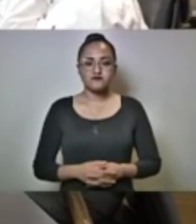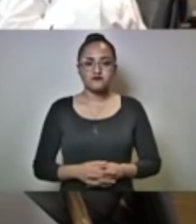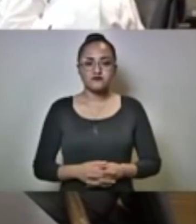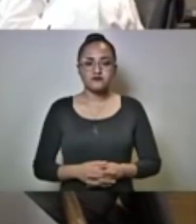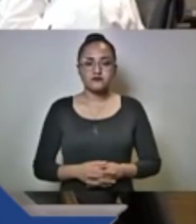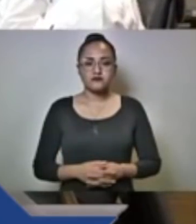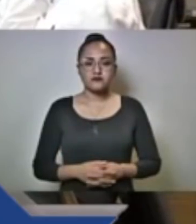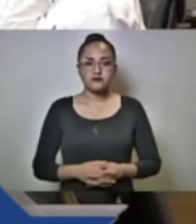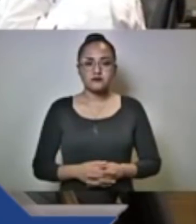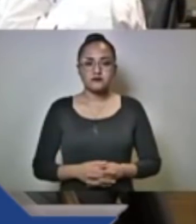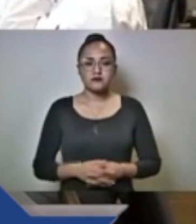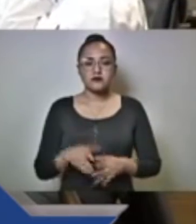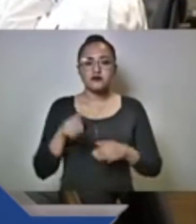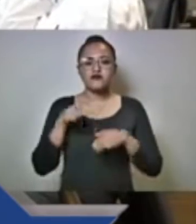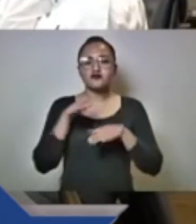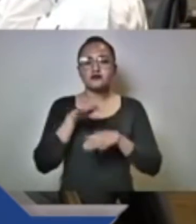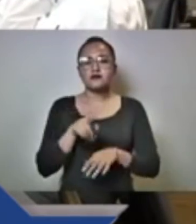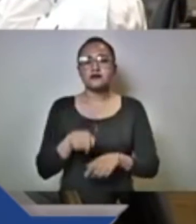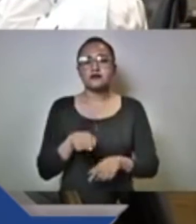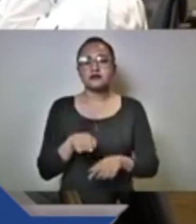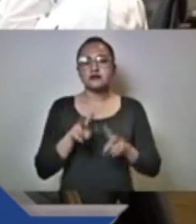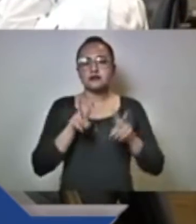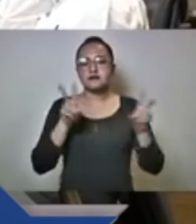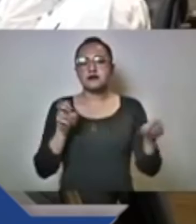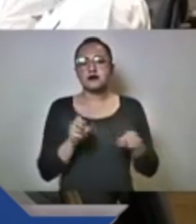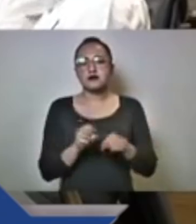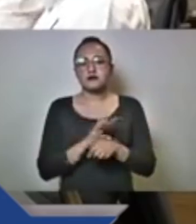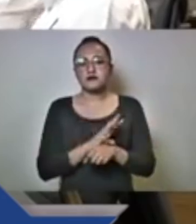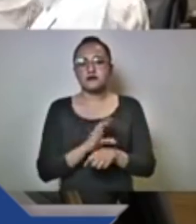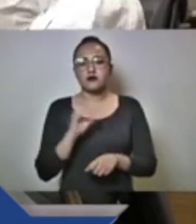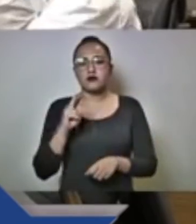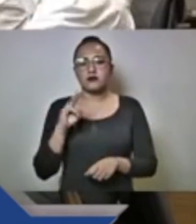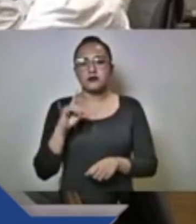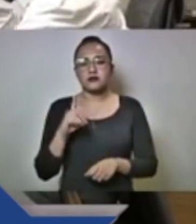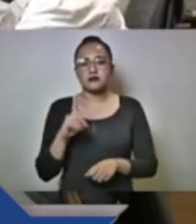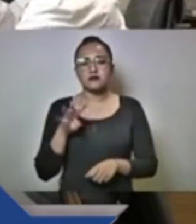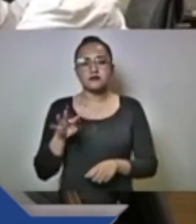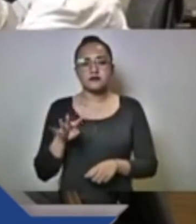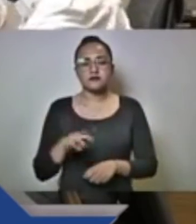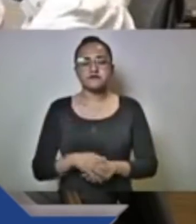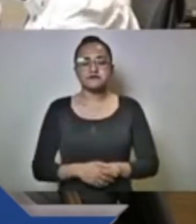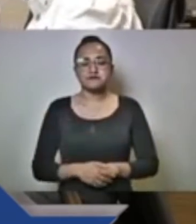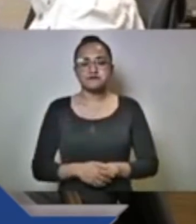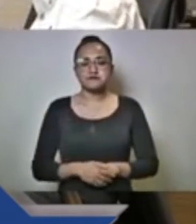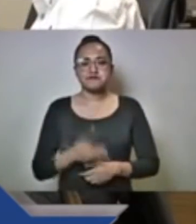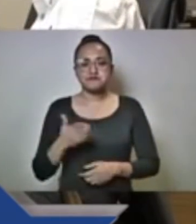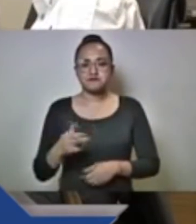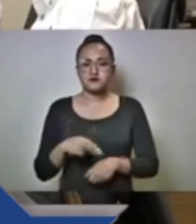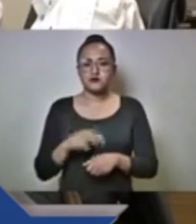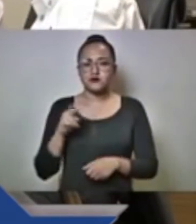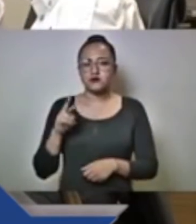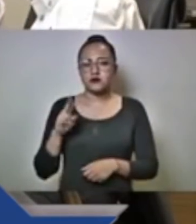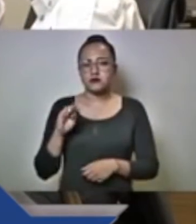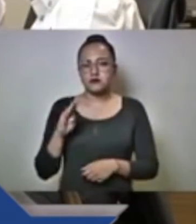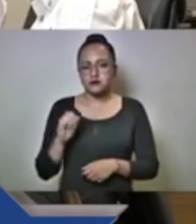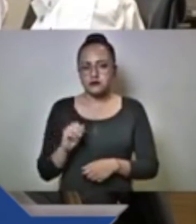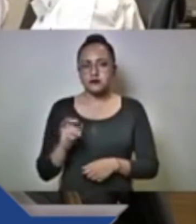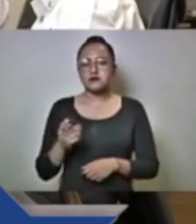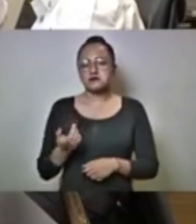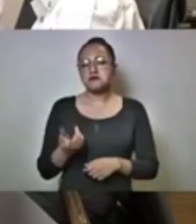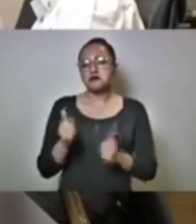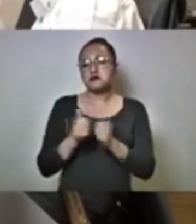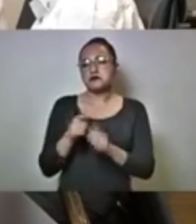puebla dieron a conocer las cifras en cuanto a personas que han perdido la vida por coronavirus y el